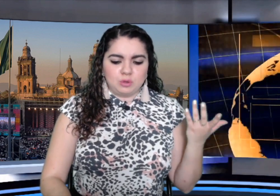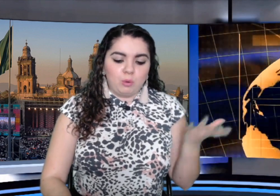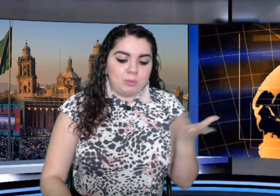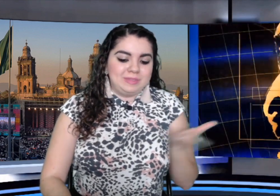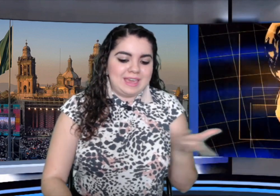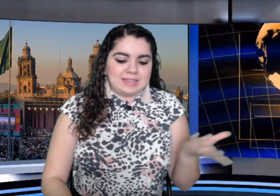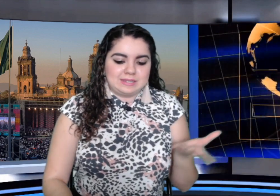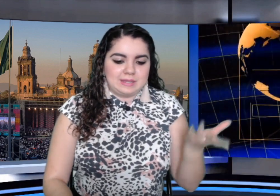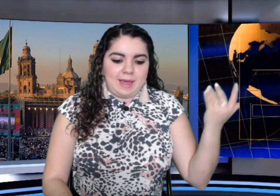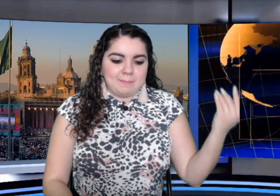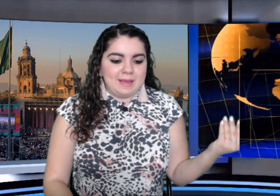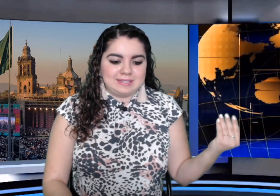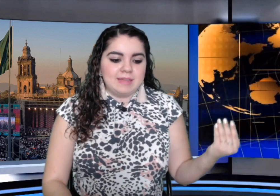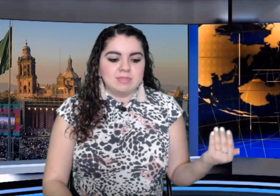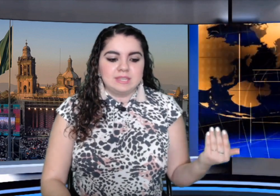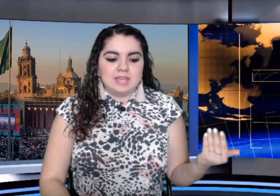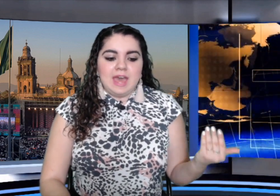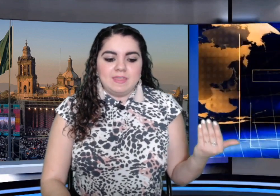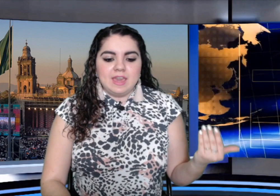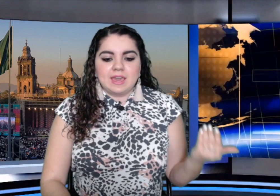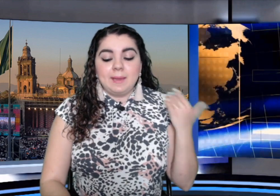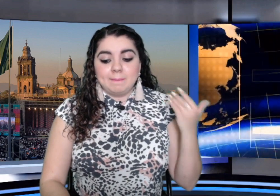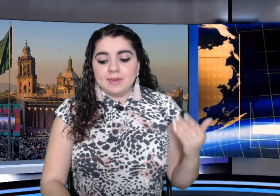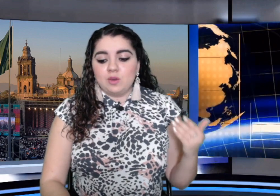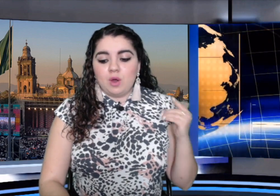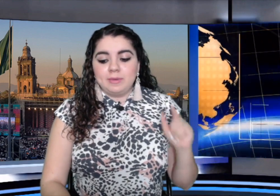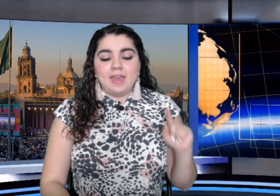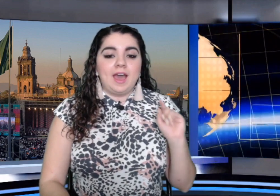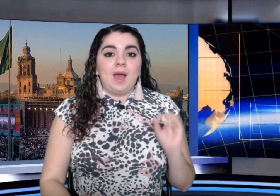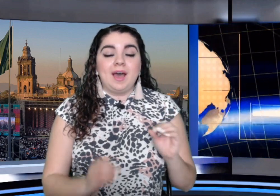hablábamos días más antes de que